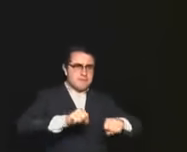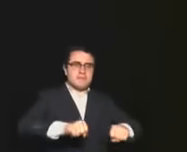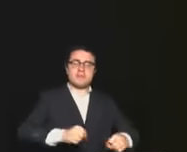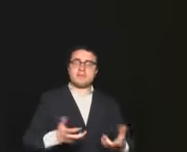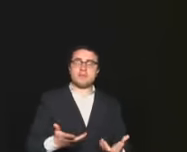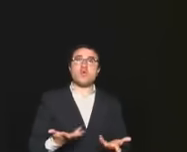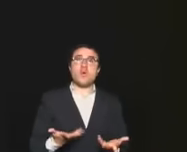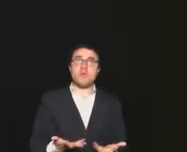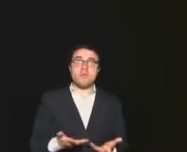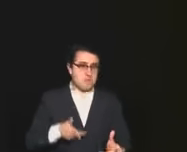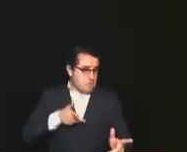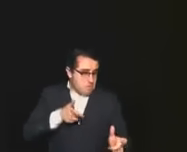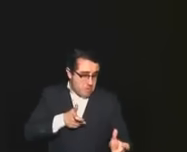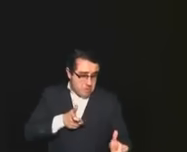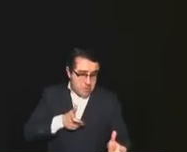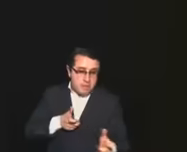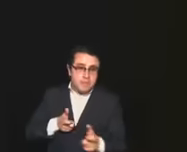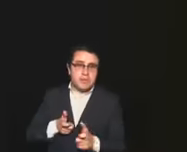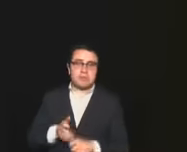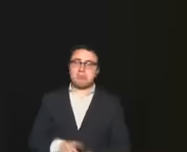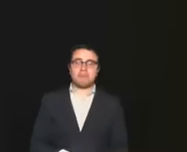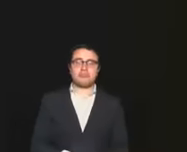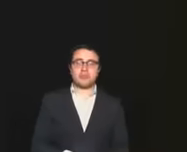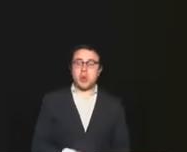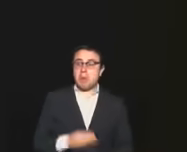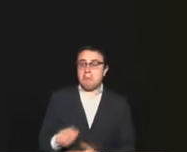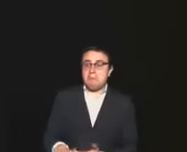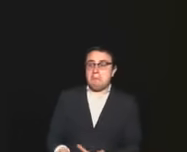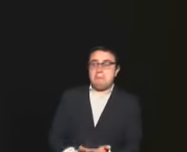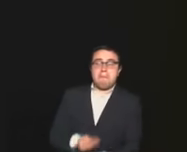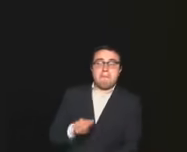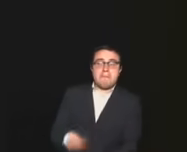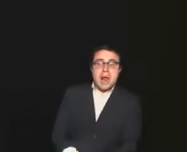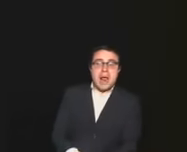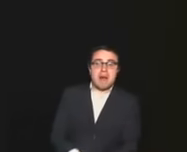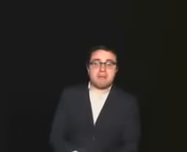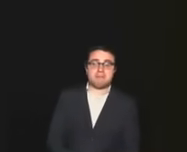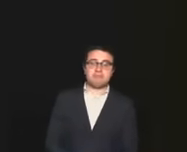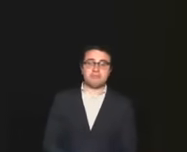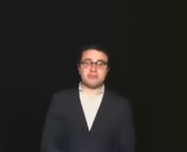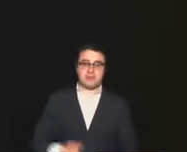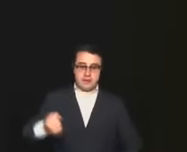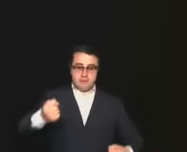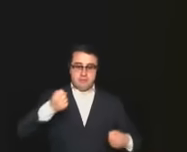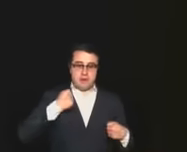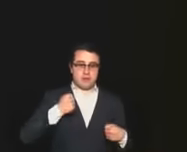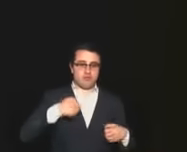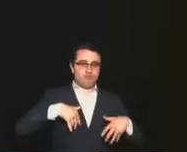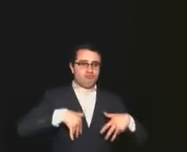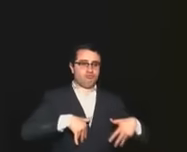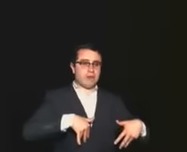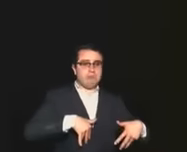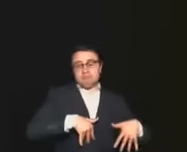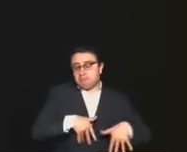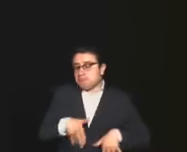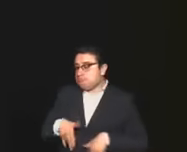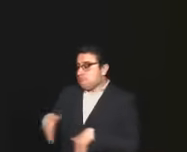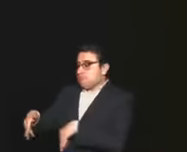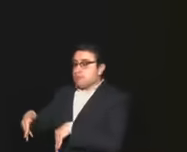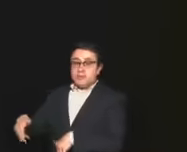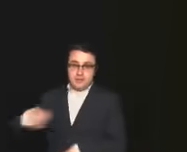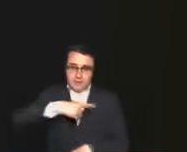¿A tiros? Pagaron. Y el ejército que estaba ahí retrocedió y ellos